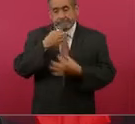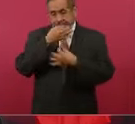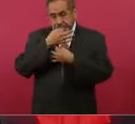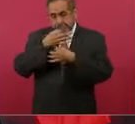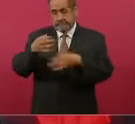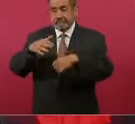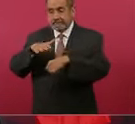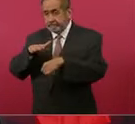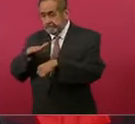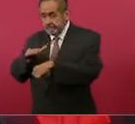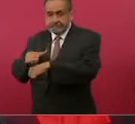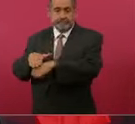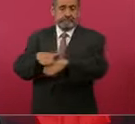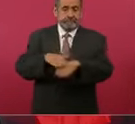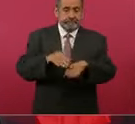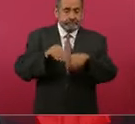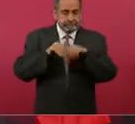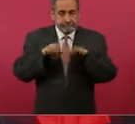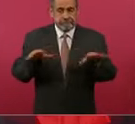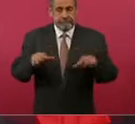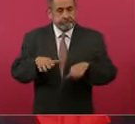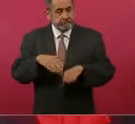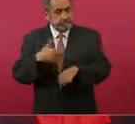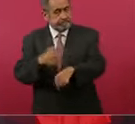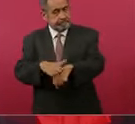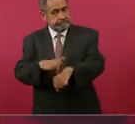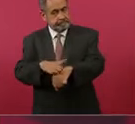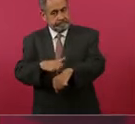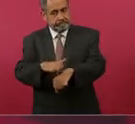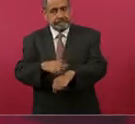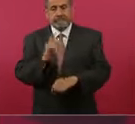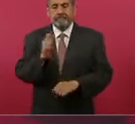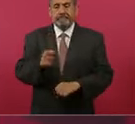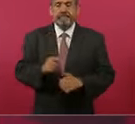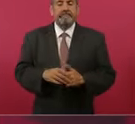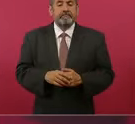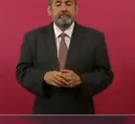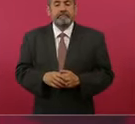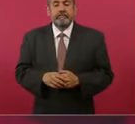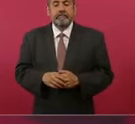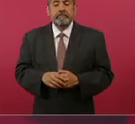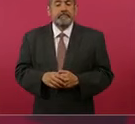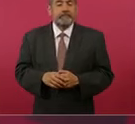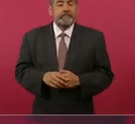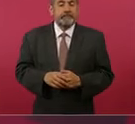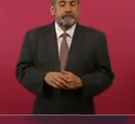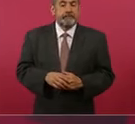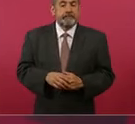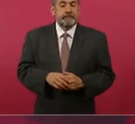para hacer un llamado a todos nuestros